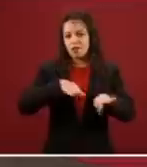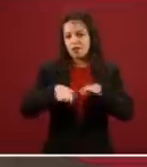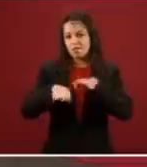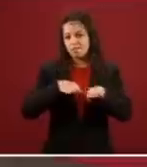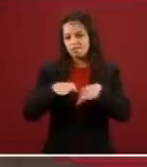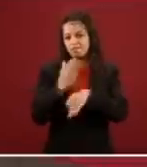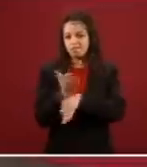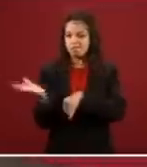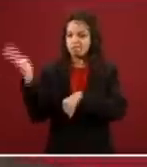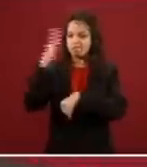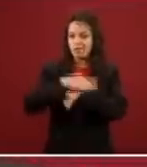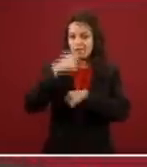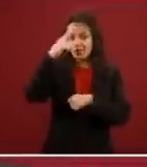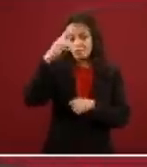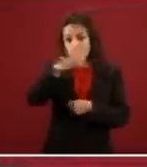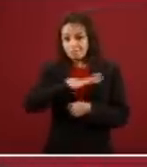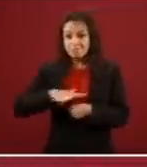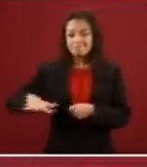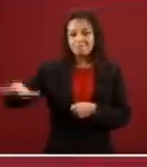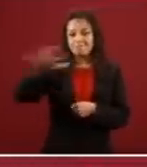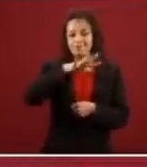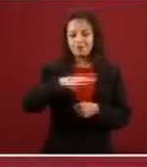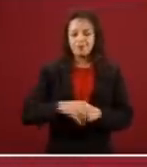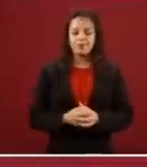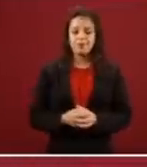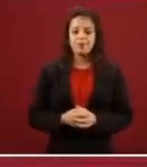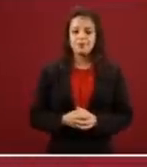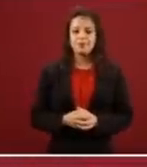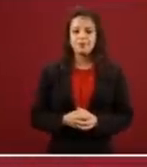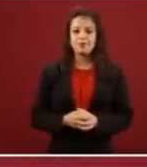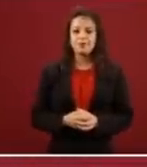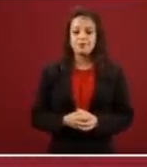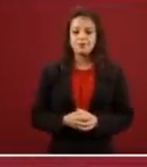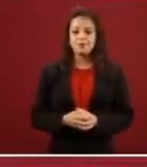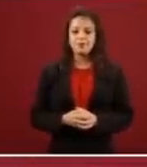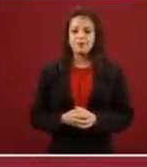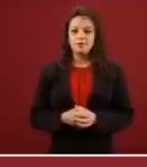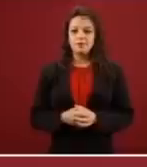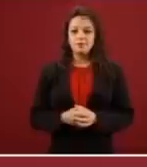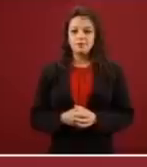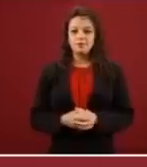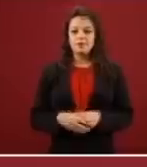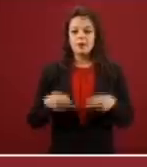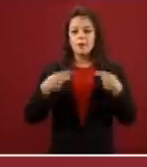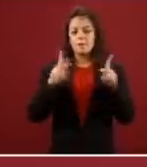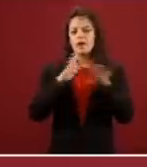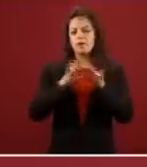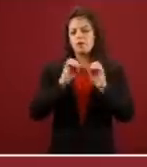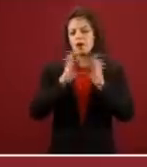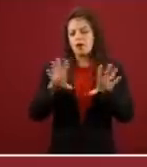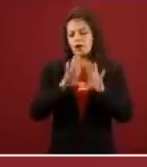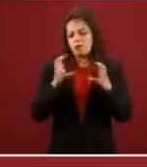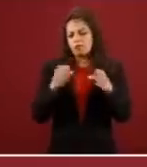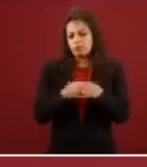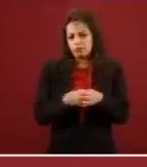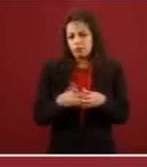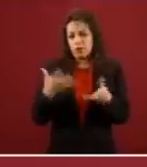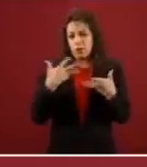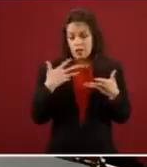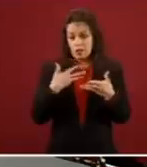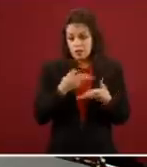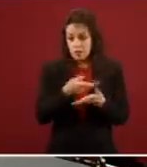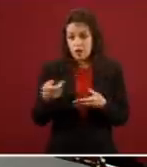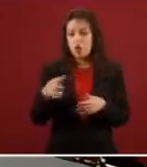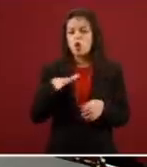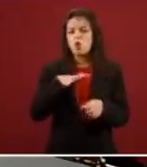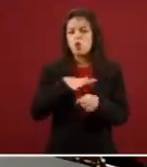al pueblo. ¿Pero cuál sería la posición concreta? ¿Habría alguna exposición en este foro abierto? ¿Cuál sería